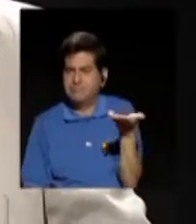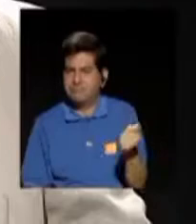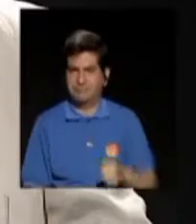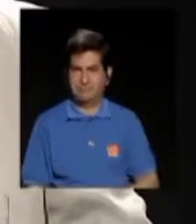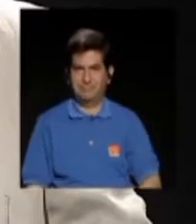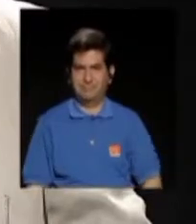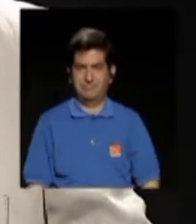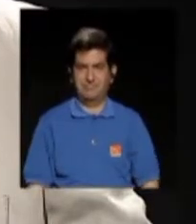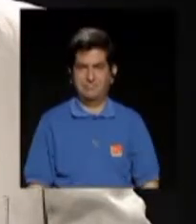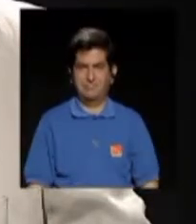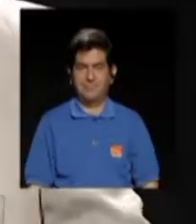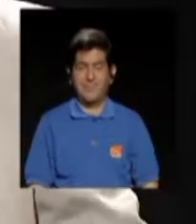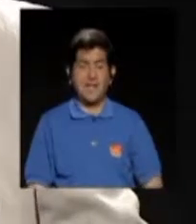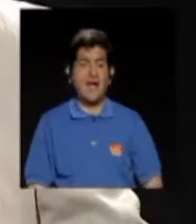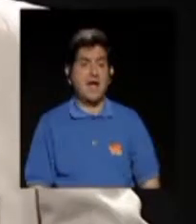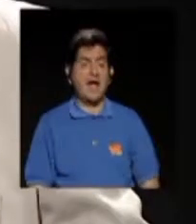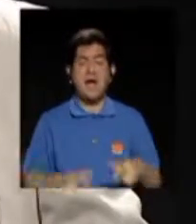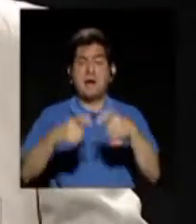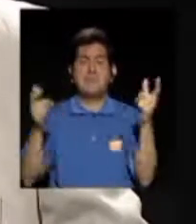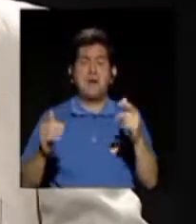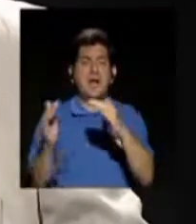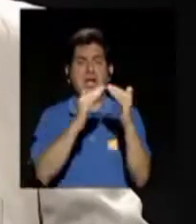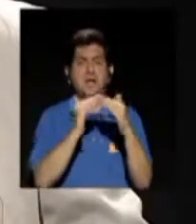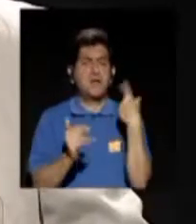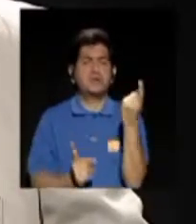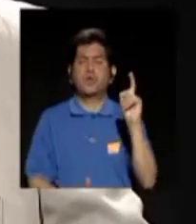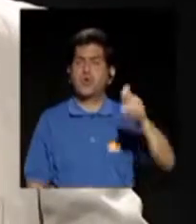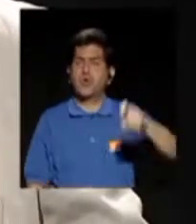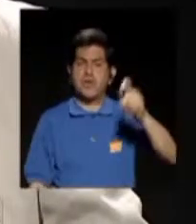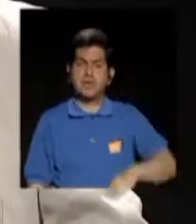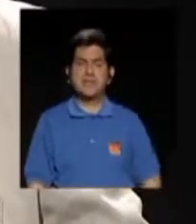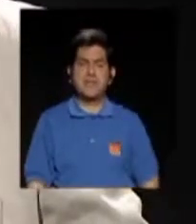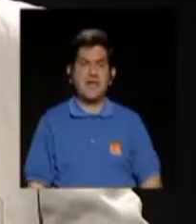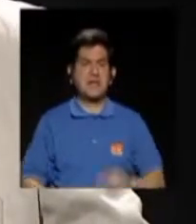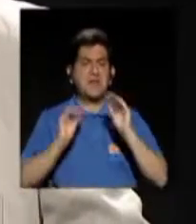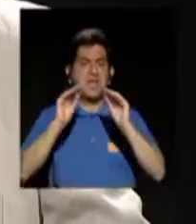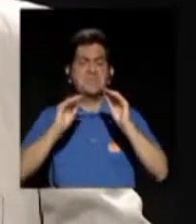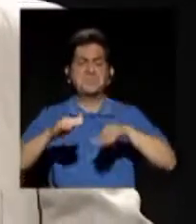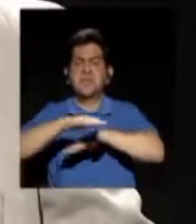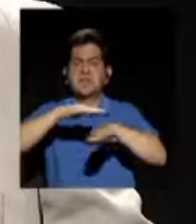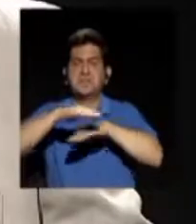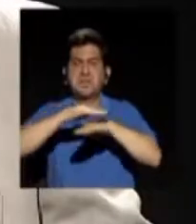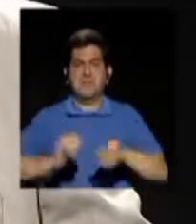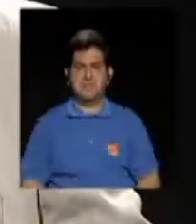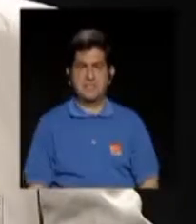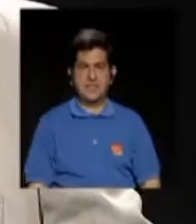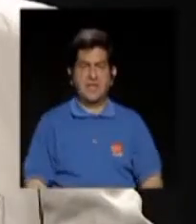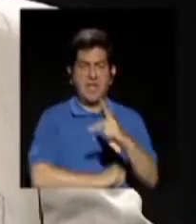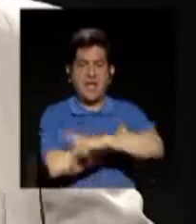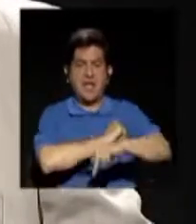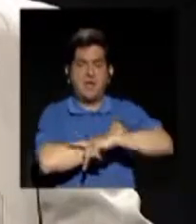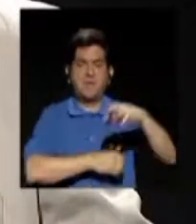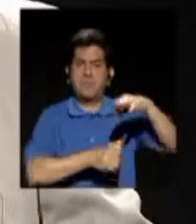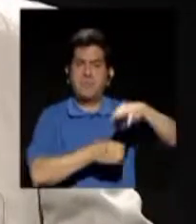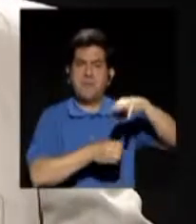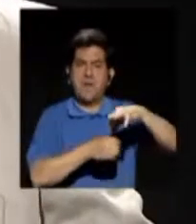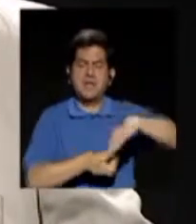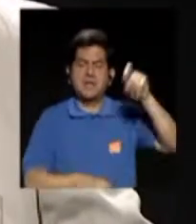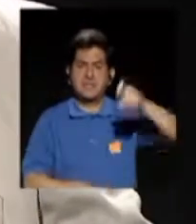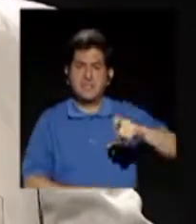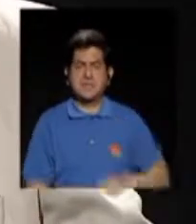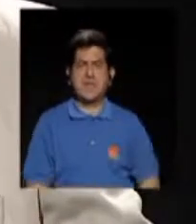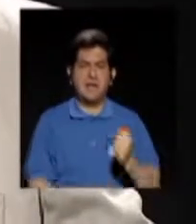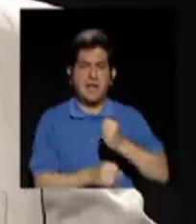que la mayor parte de la población nada más requería una instrucción mínima, porque este era un país agrícola y lo que se ocupaban